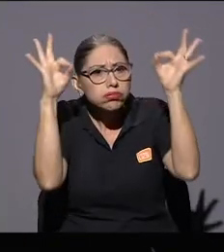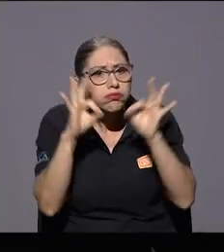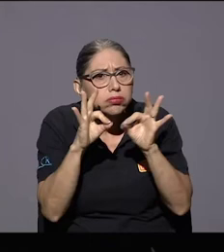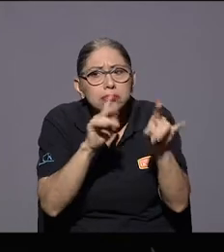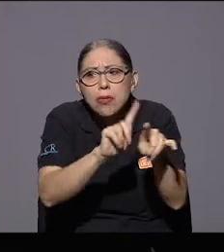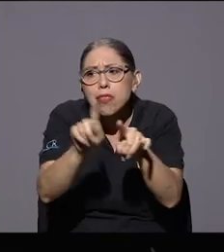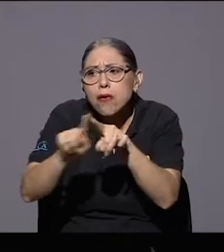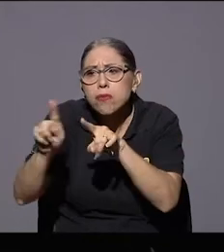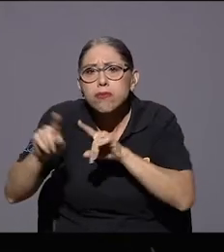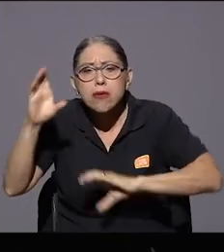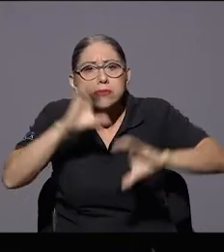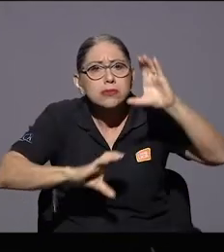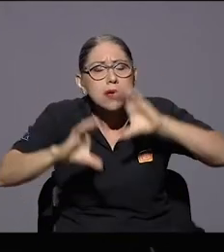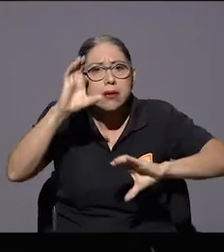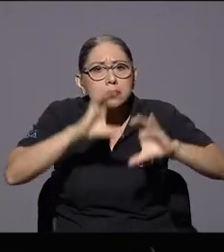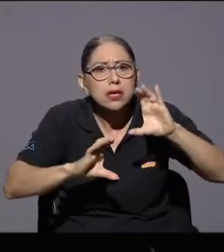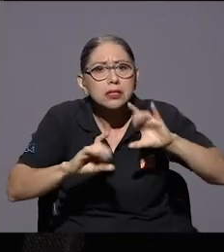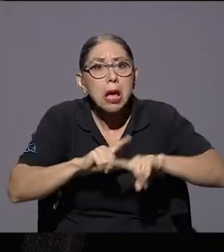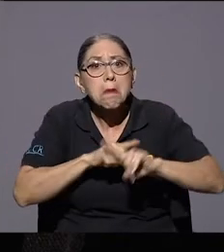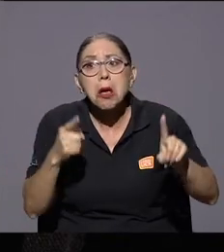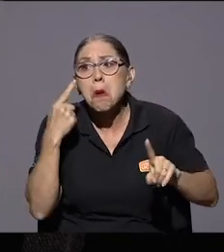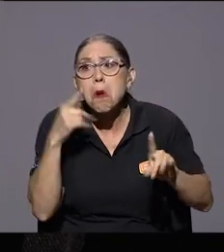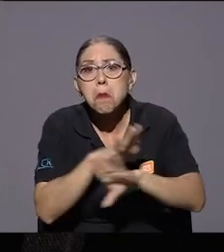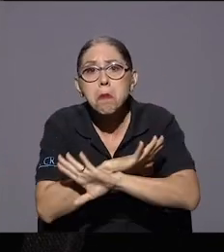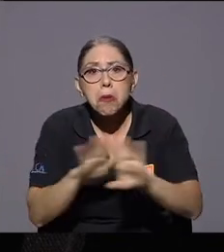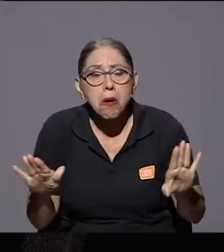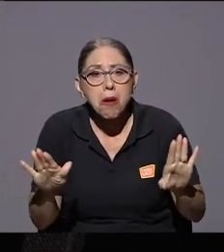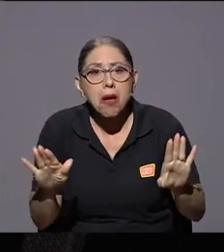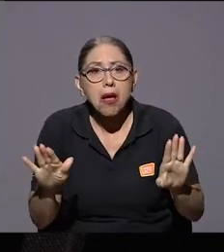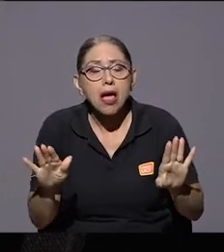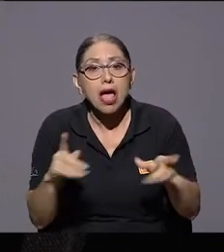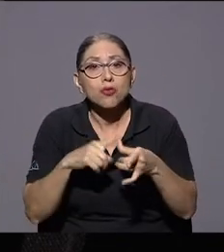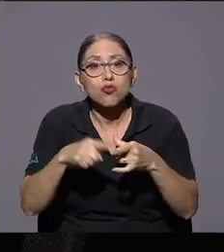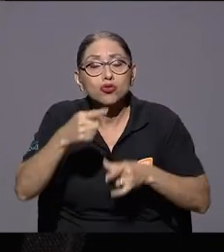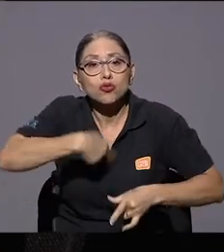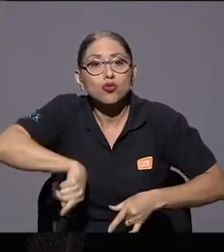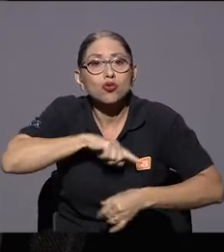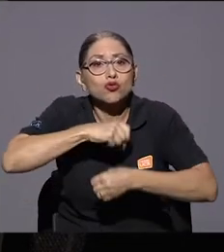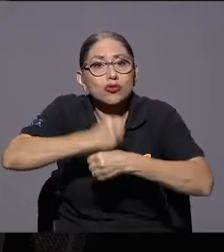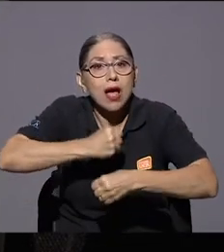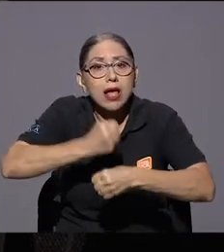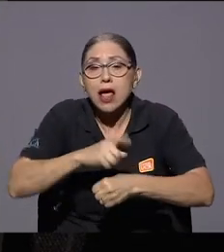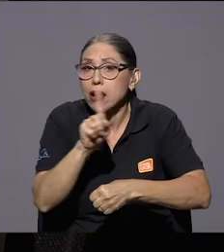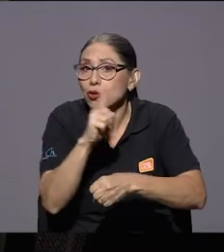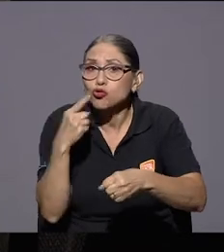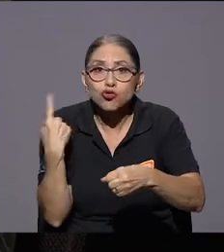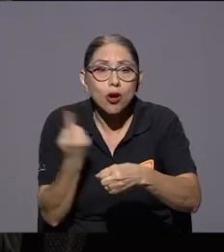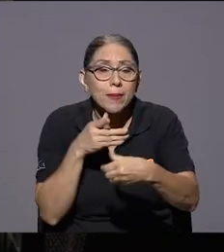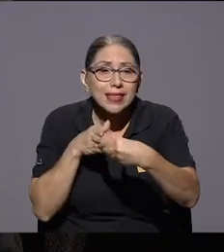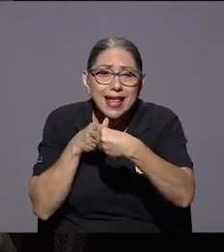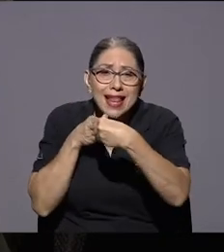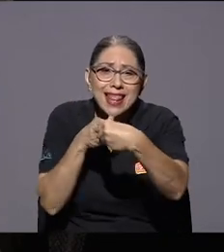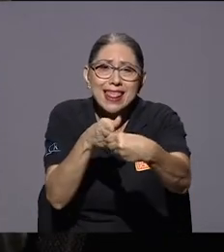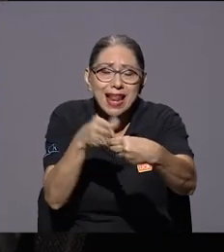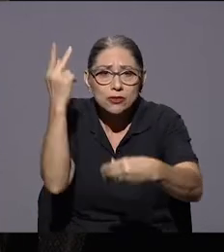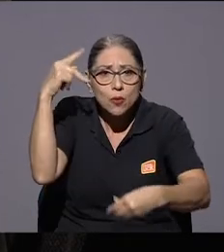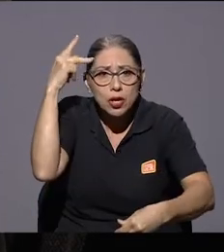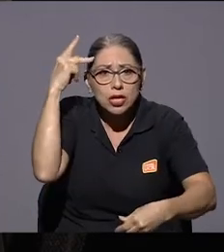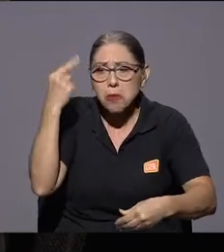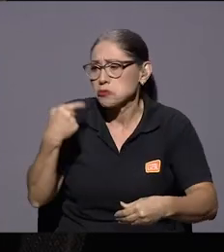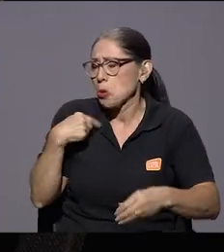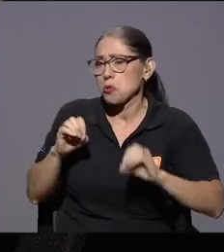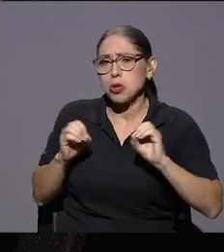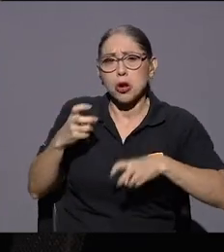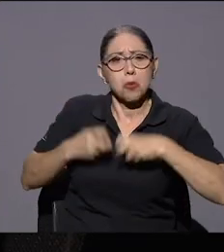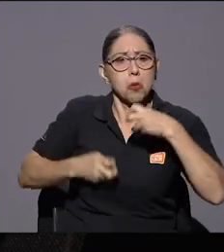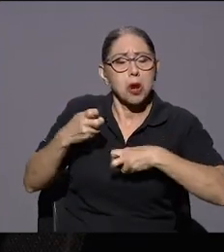están sistemáticamente invisibilizados. Entonces una tarea nuestra solamente que aparezca el liderazgo político potencial. Yo no tengo ningún problema